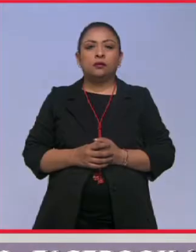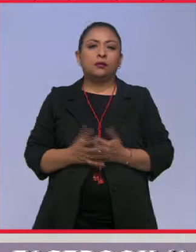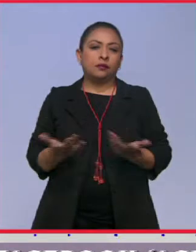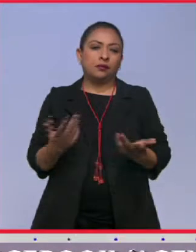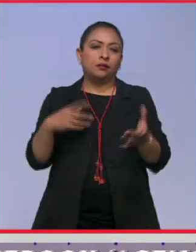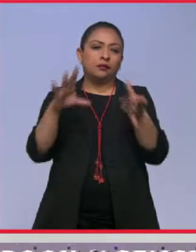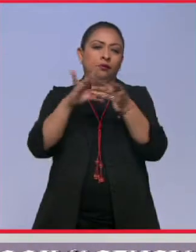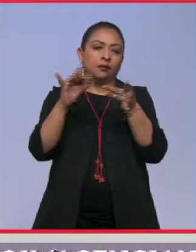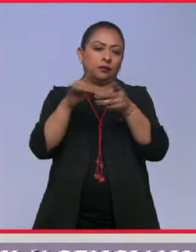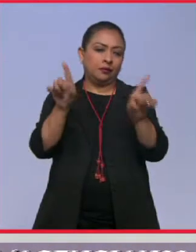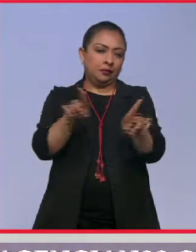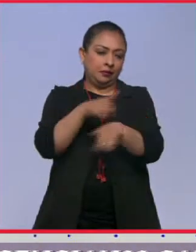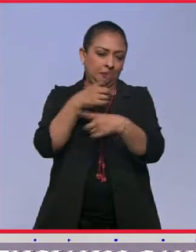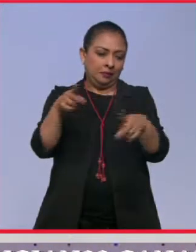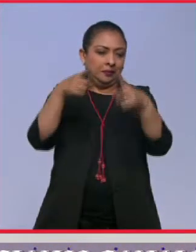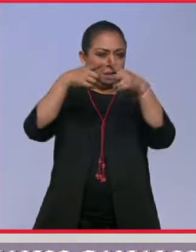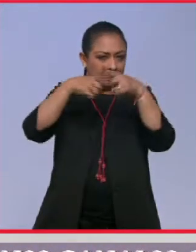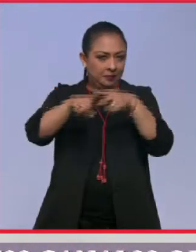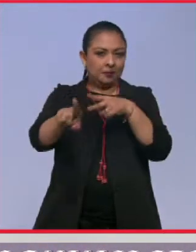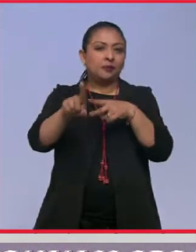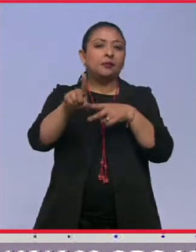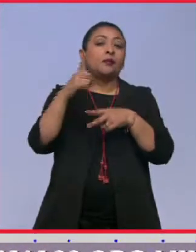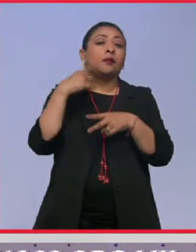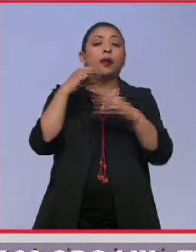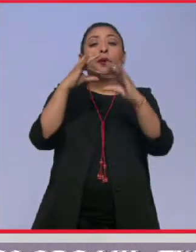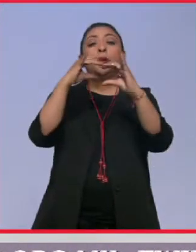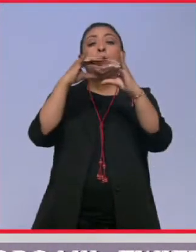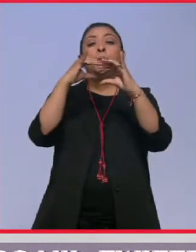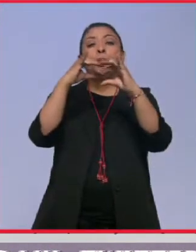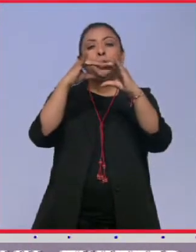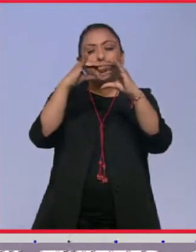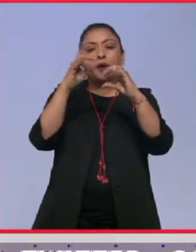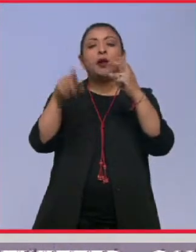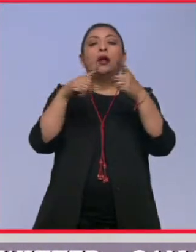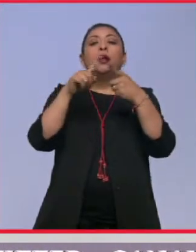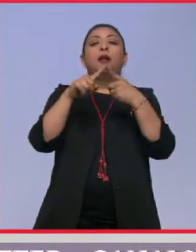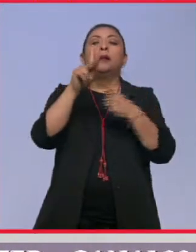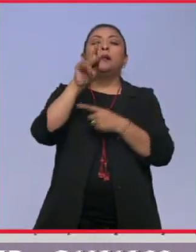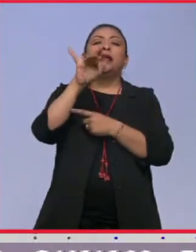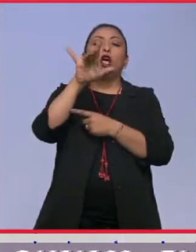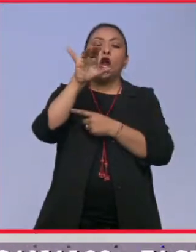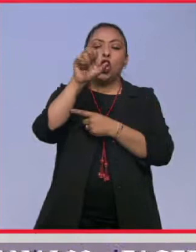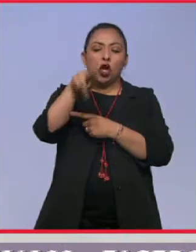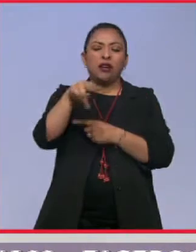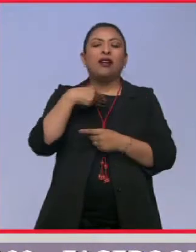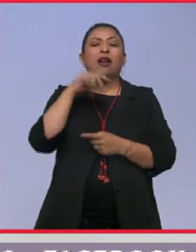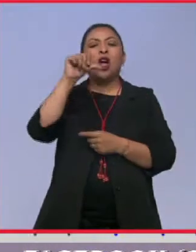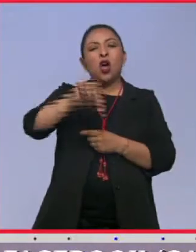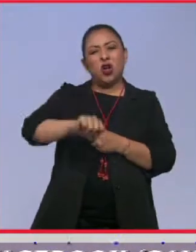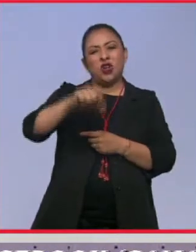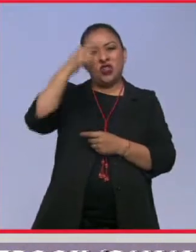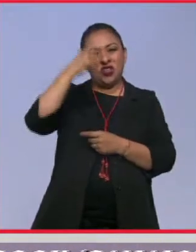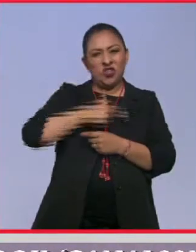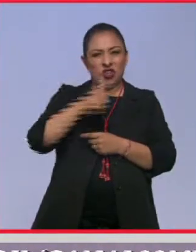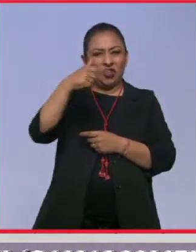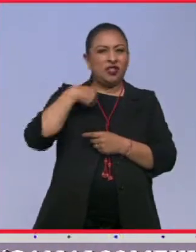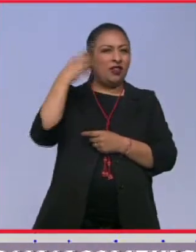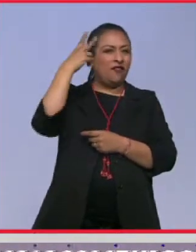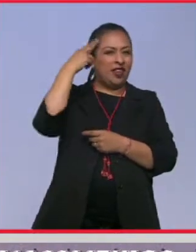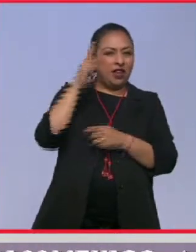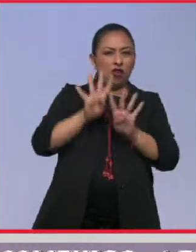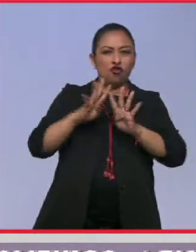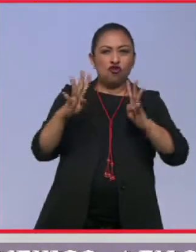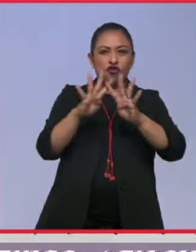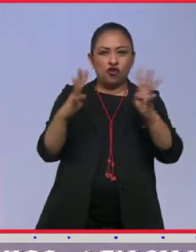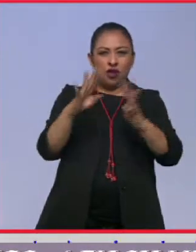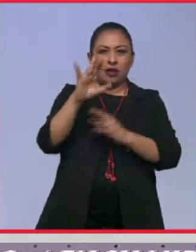Vamos a hablar de música. Empezamos con sonoridades de flauta y de pícolo. Esta noche la Orquesta de Cámara de Bellas Artes inicia